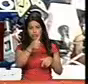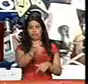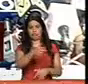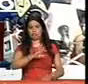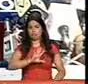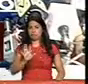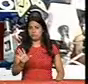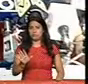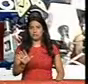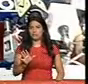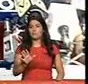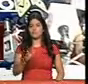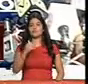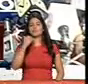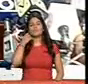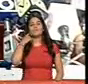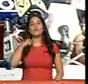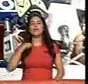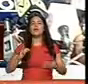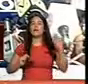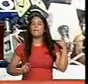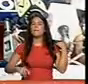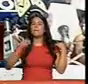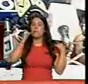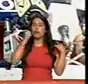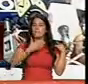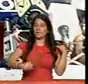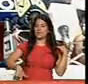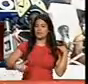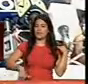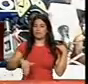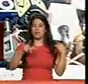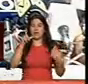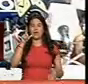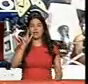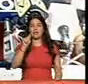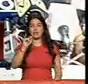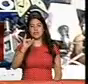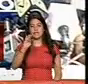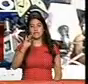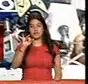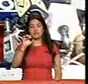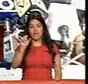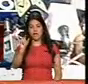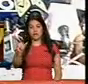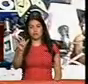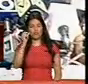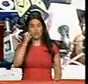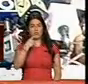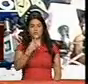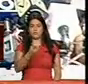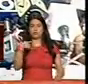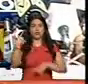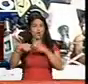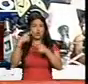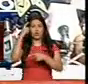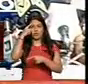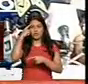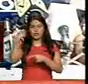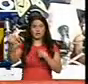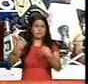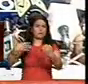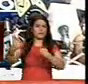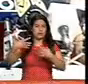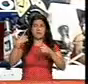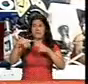estamos nos decía el otro día la presidenta tibisay lucena del Consejo Nacional electoral que todos los días llegan peticiones de